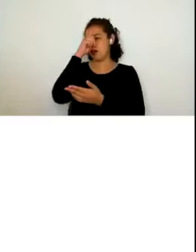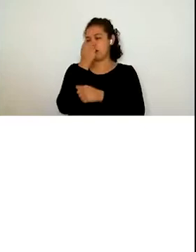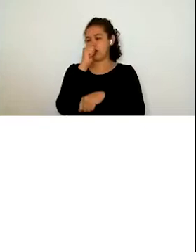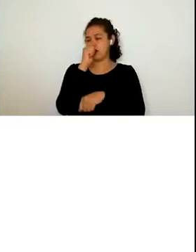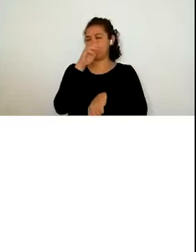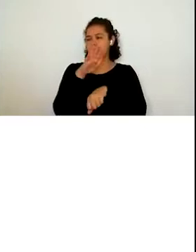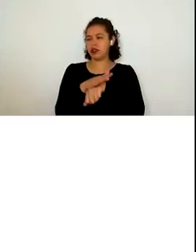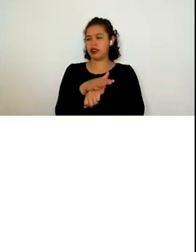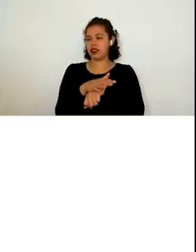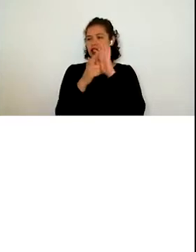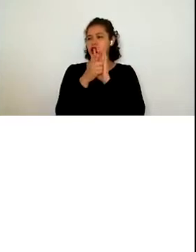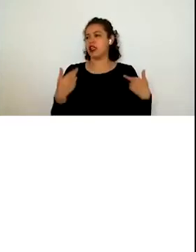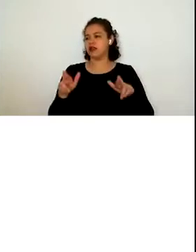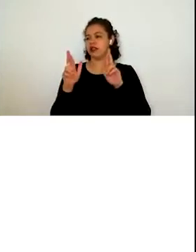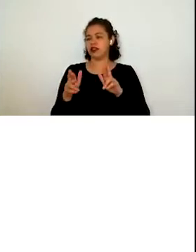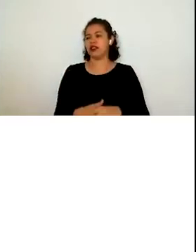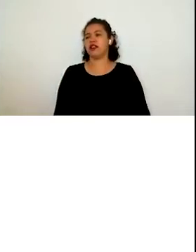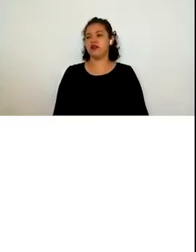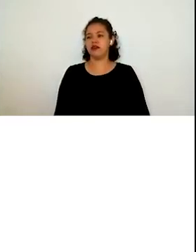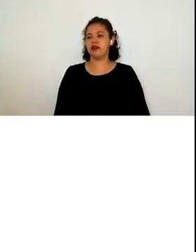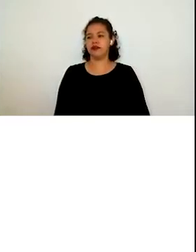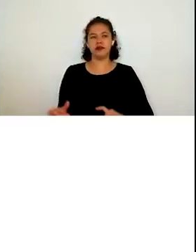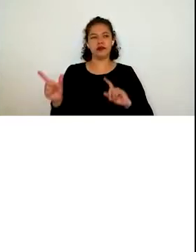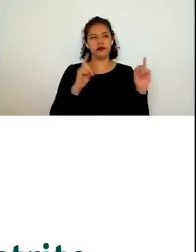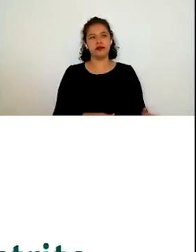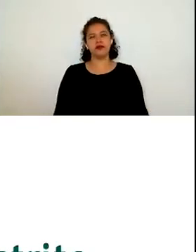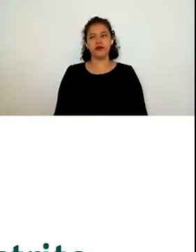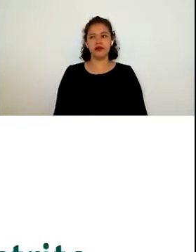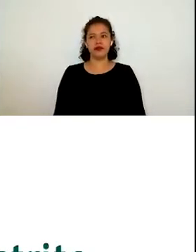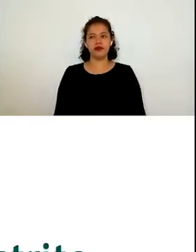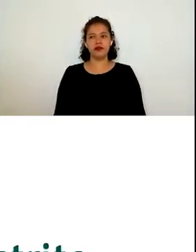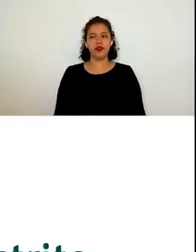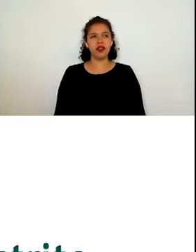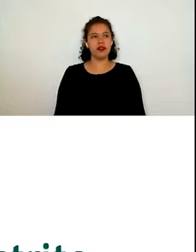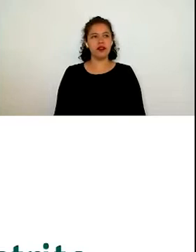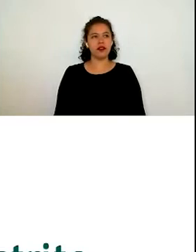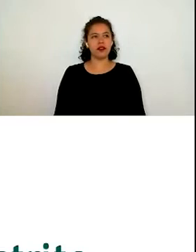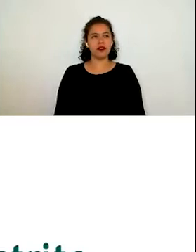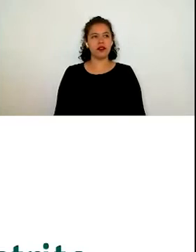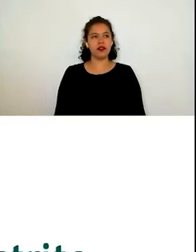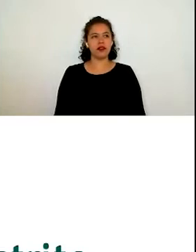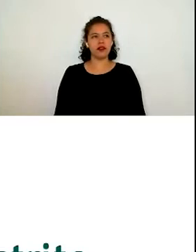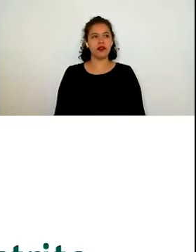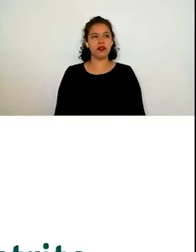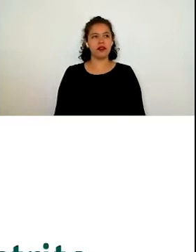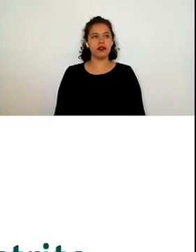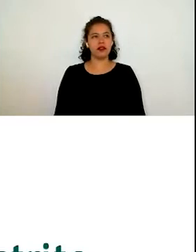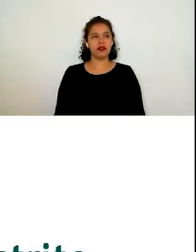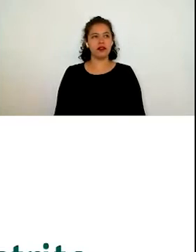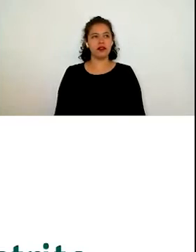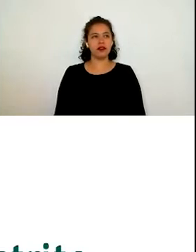representación legal. La siguiente, por favor. Y bueno,